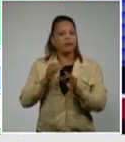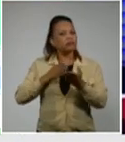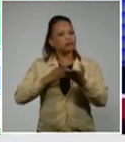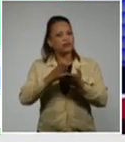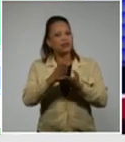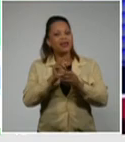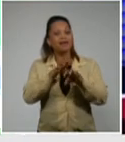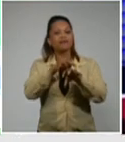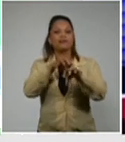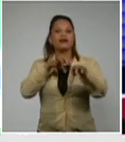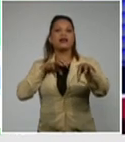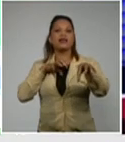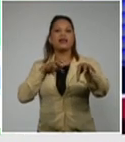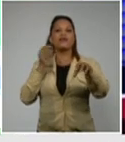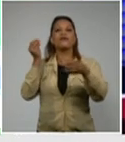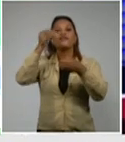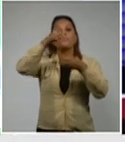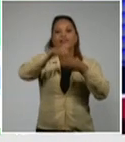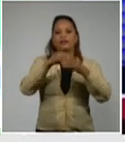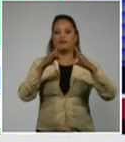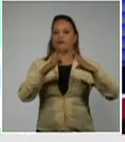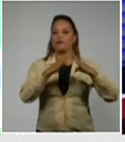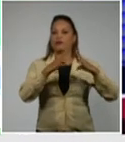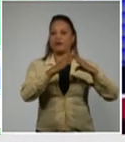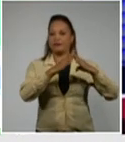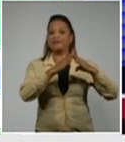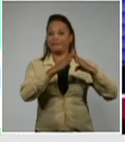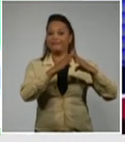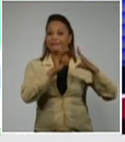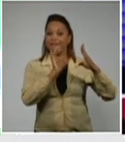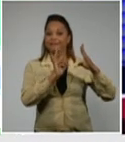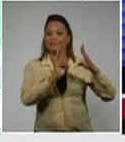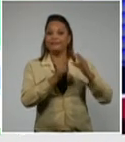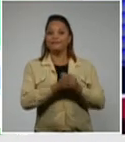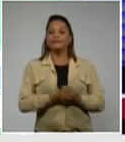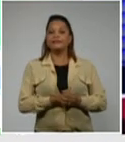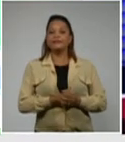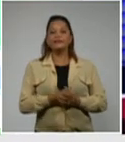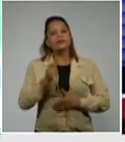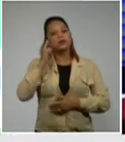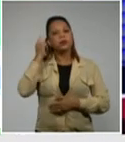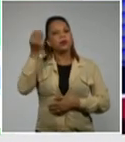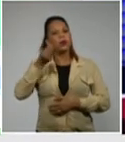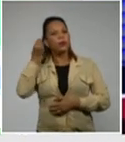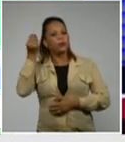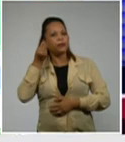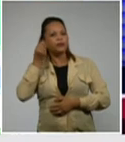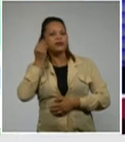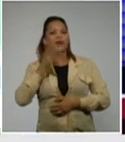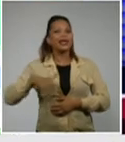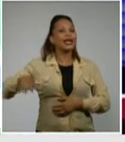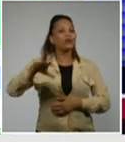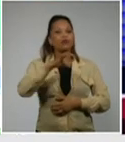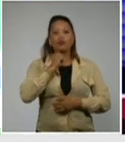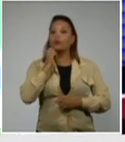aislados en sus domicilios. Y creo que todas las personas que